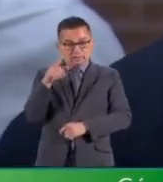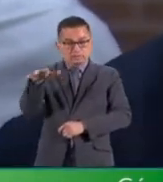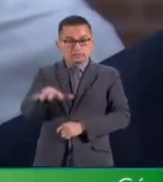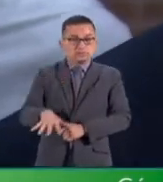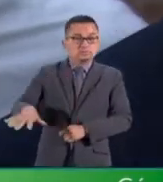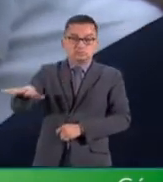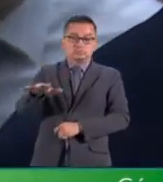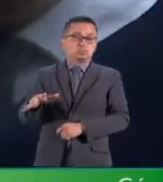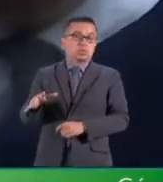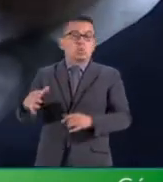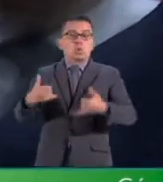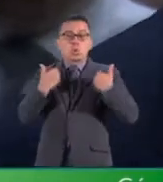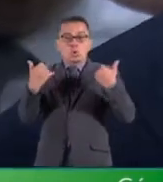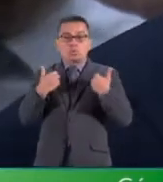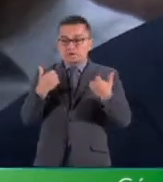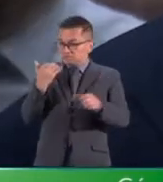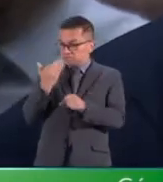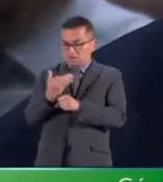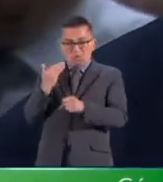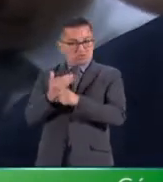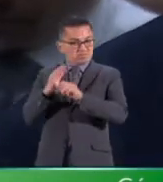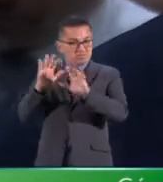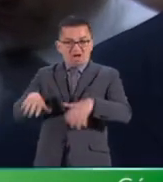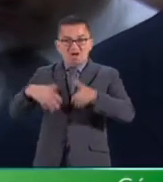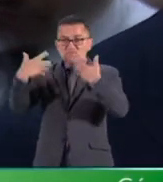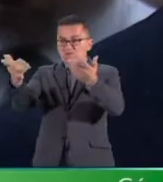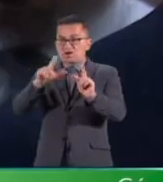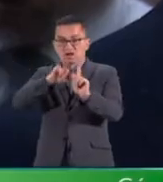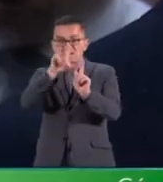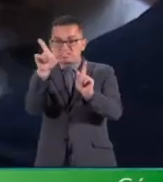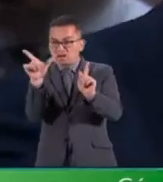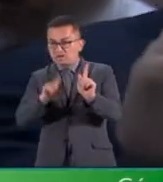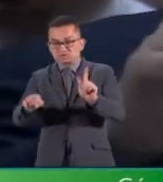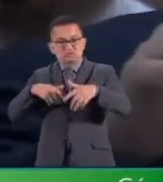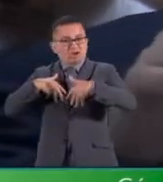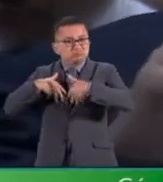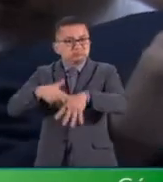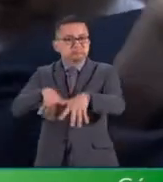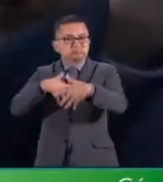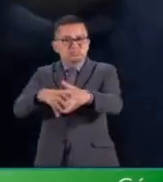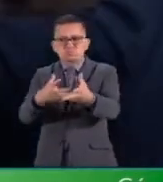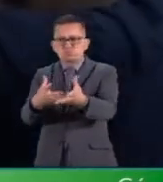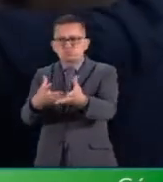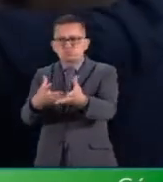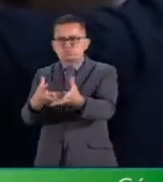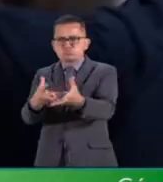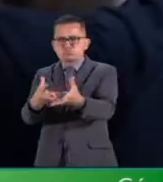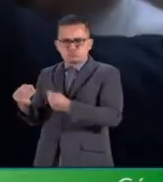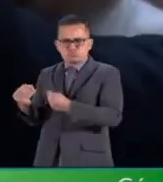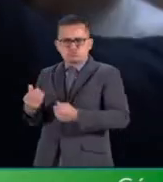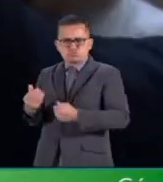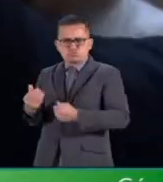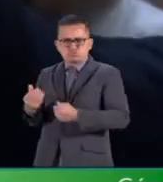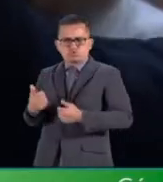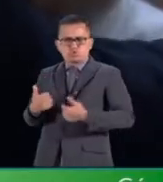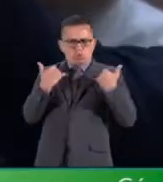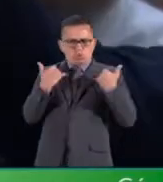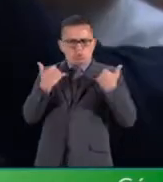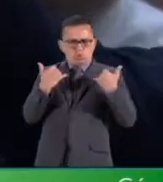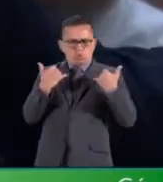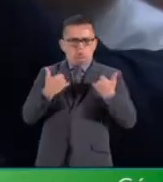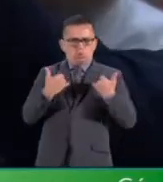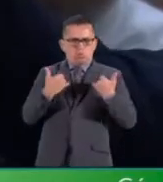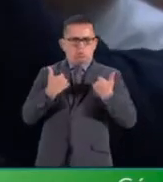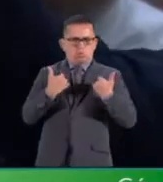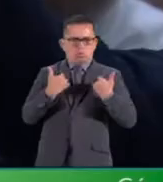de jóvenes en las plazas públicas de todo el país. Jóvenes que no se identifican con